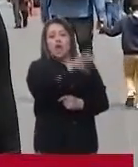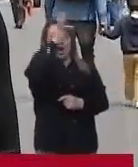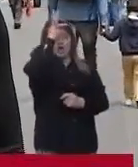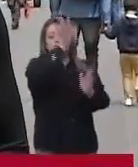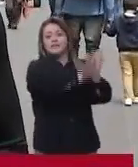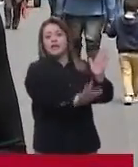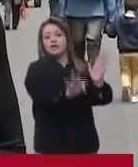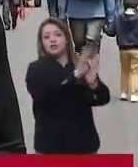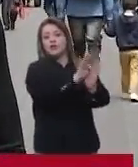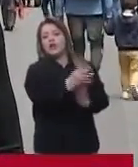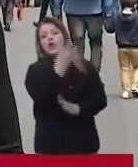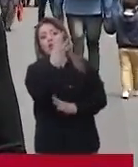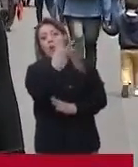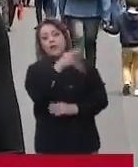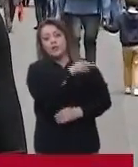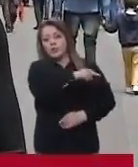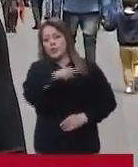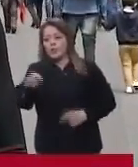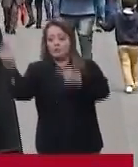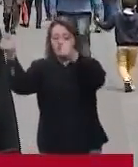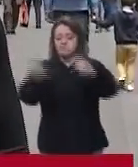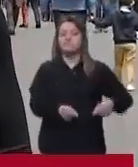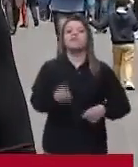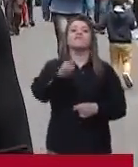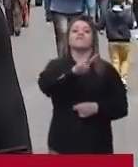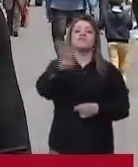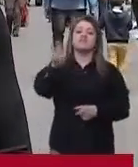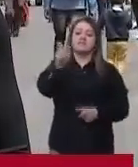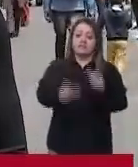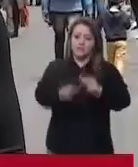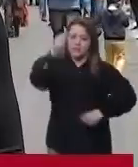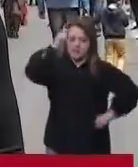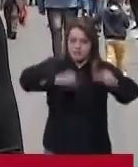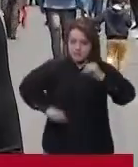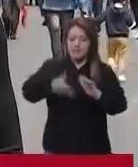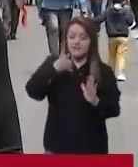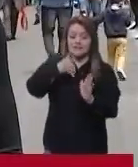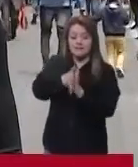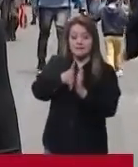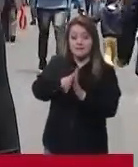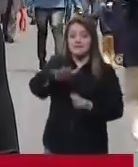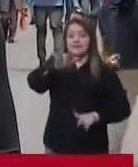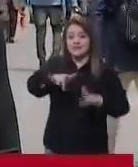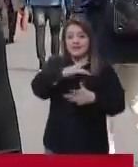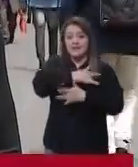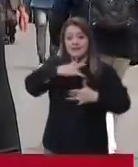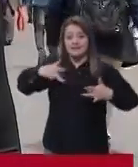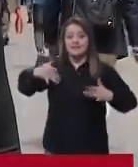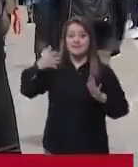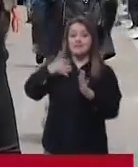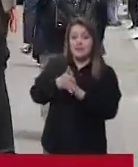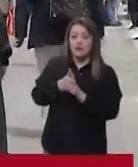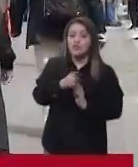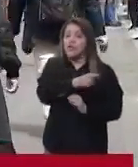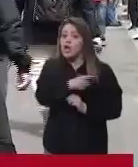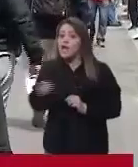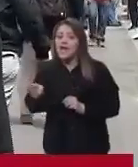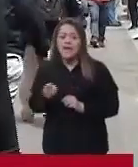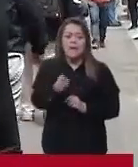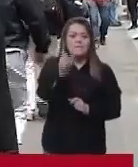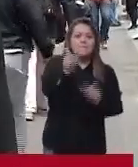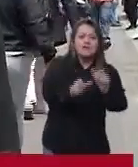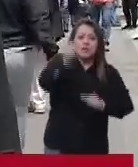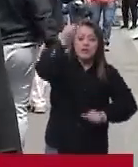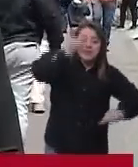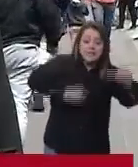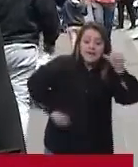hospital Tunal 4 de estas. Según el último reporte entregado por parte de la Secretaría Distrital de Salud, el estado de salud de todas